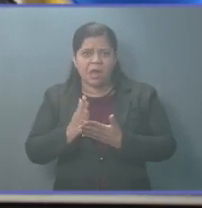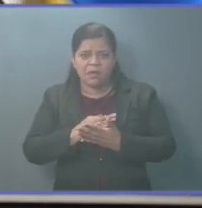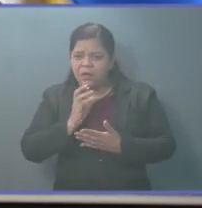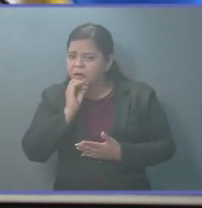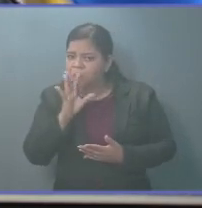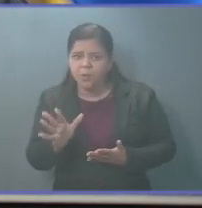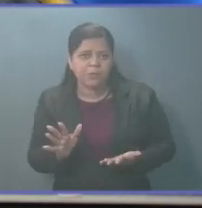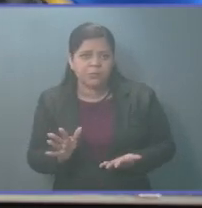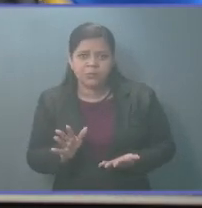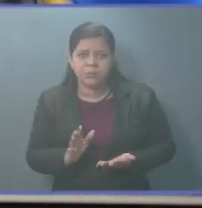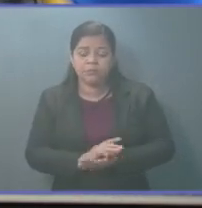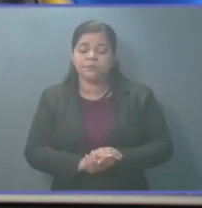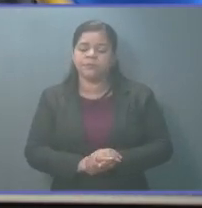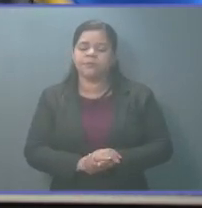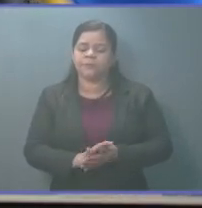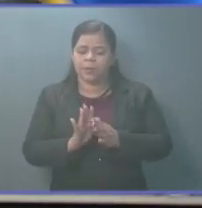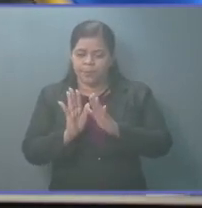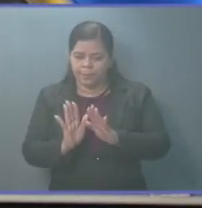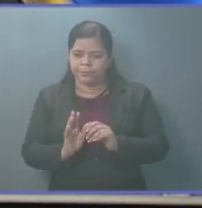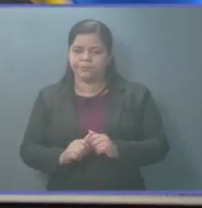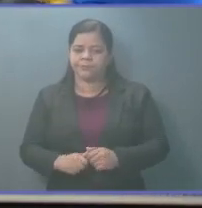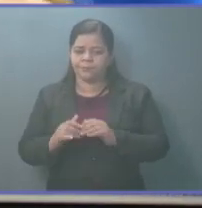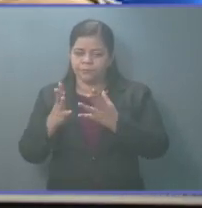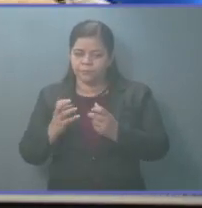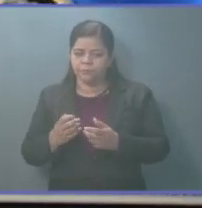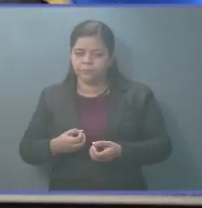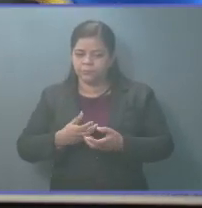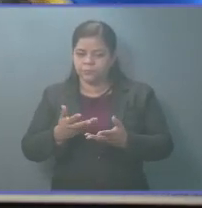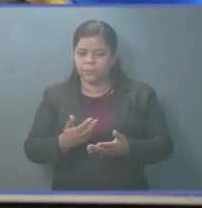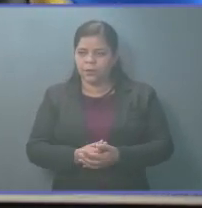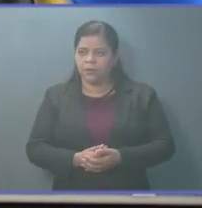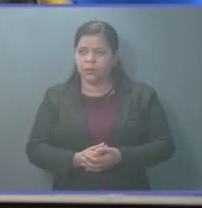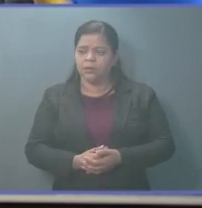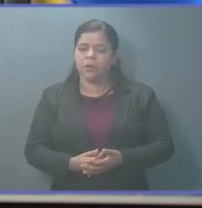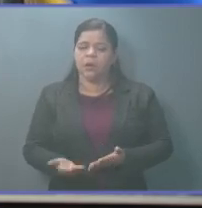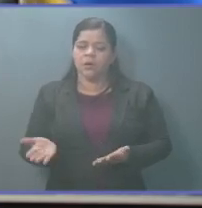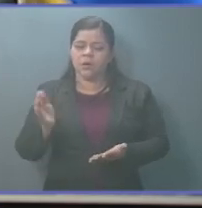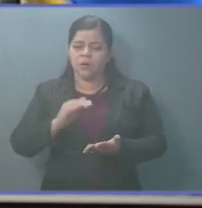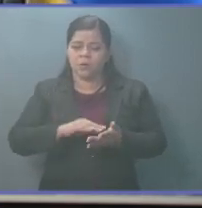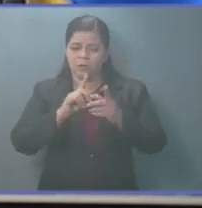ministro interpelado. A continuación paso a hacer las repreguntas